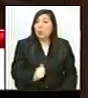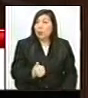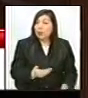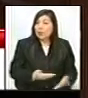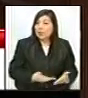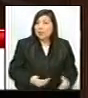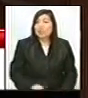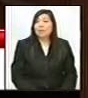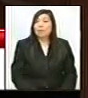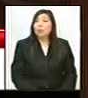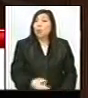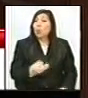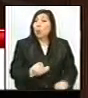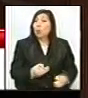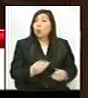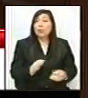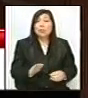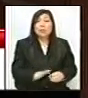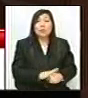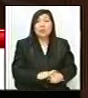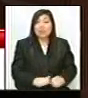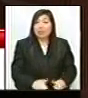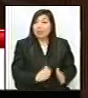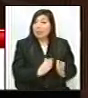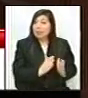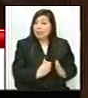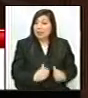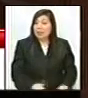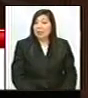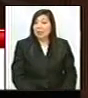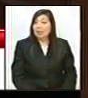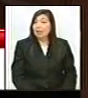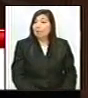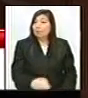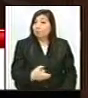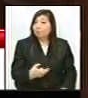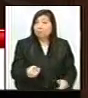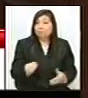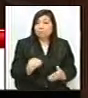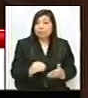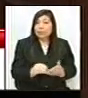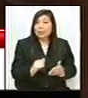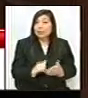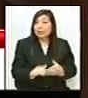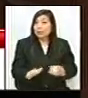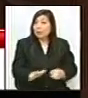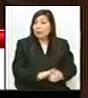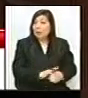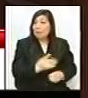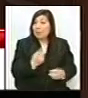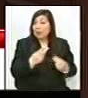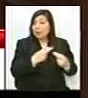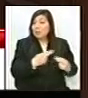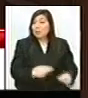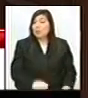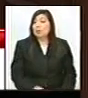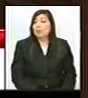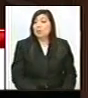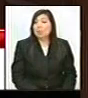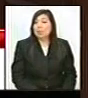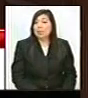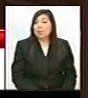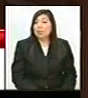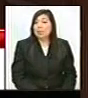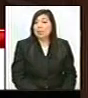fiabilidad, y juicio de suficiencia, determinar si la fiabilidad asignada es suficiente para asumirlo a efectos